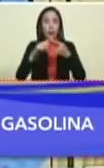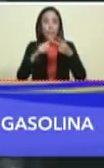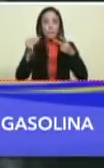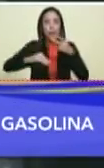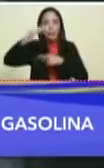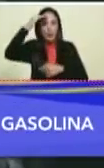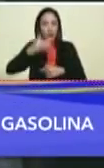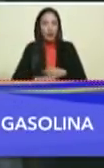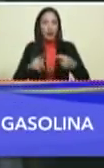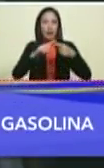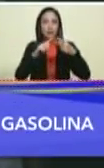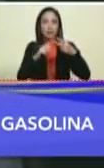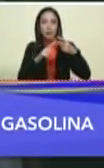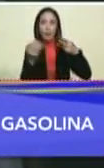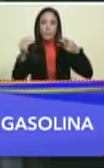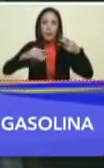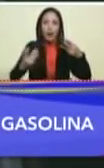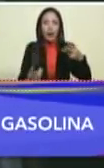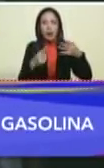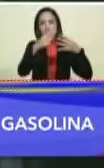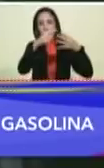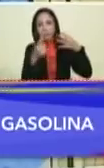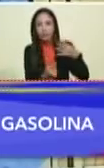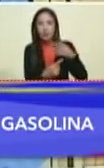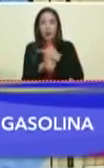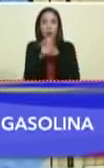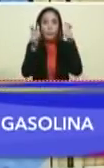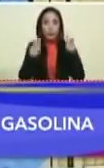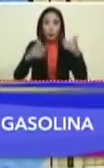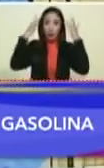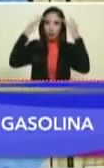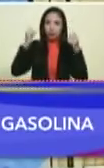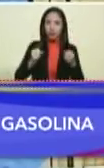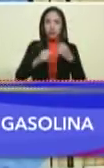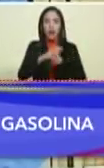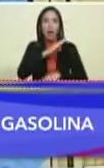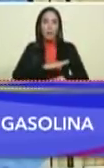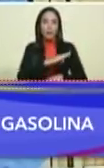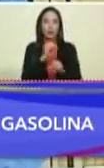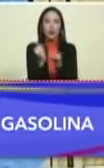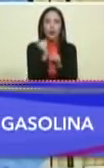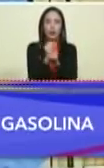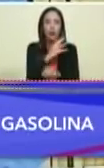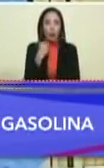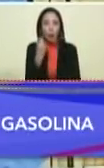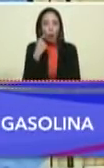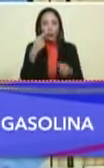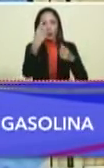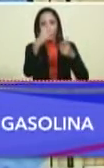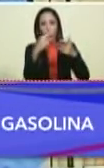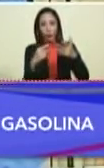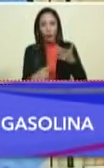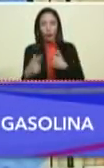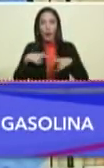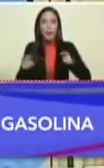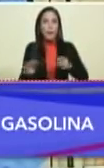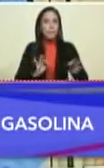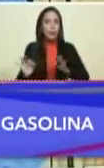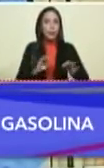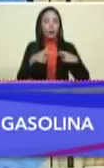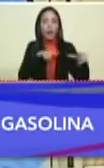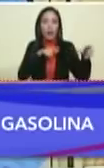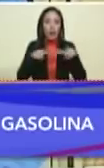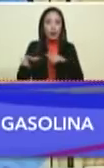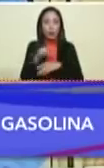Nacional Bolivariana, todo el personal de la misión Chamba Juvenil está entrenado y preparado,